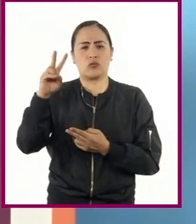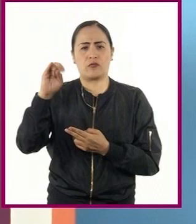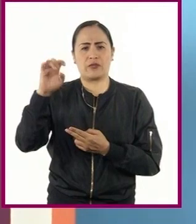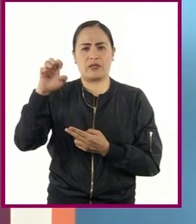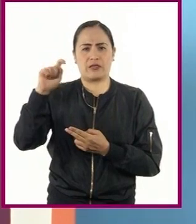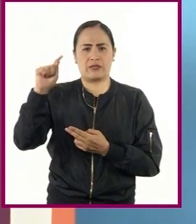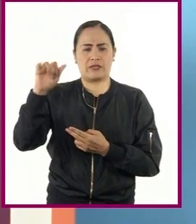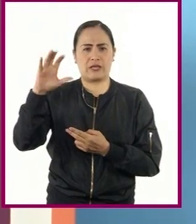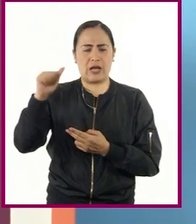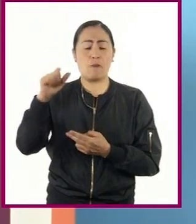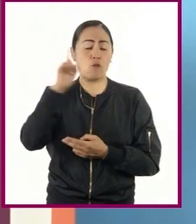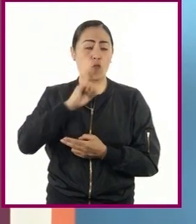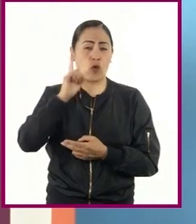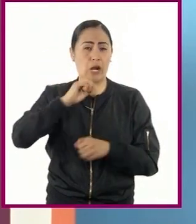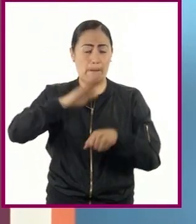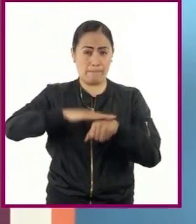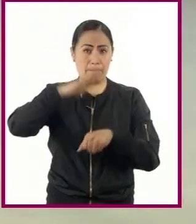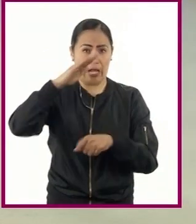laboral era femenina.